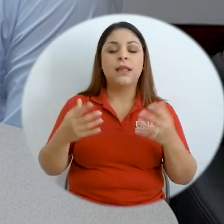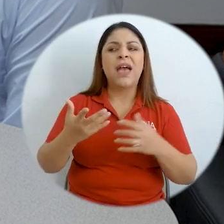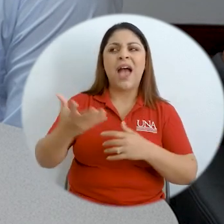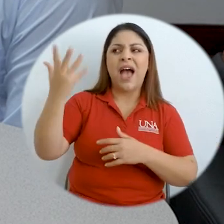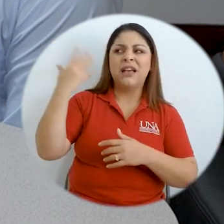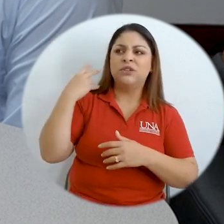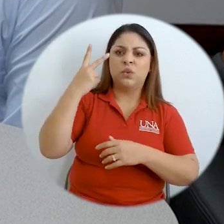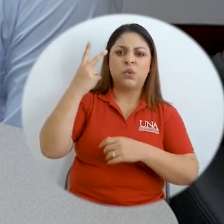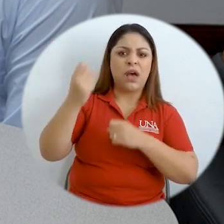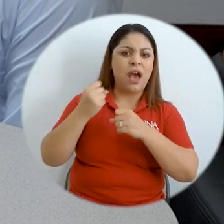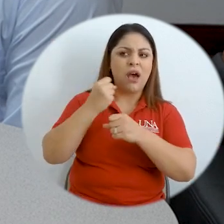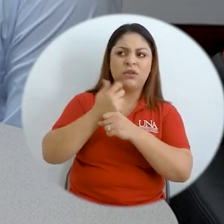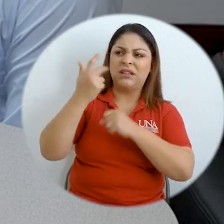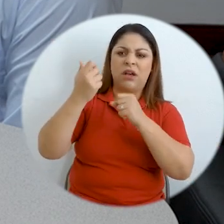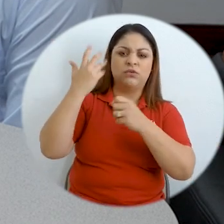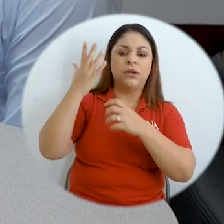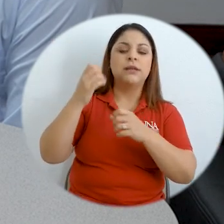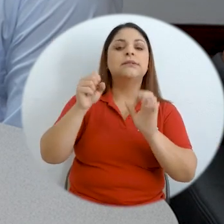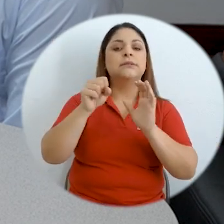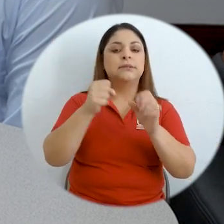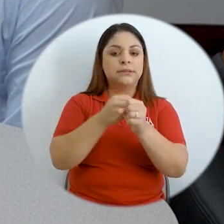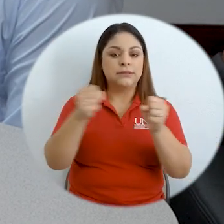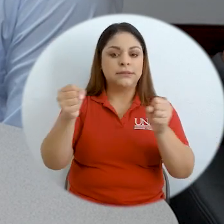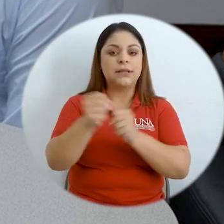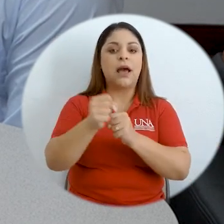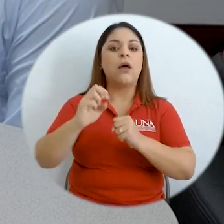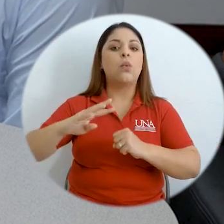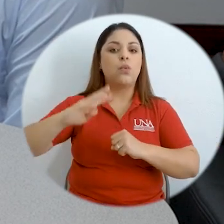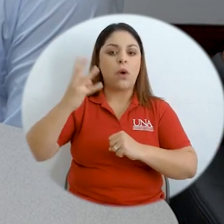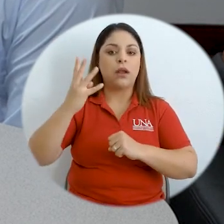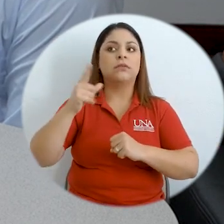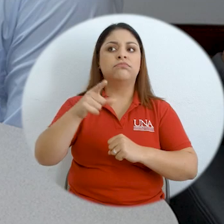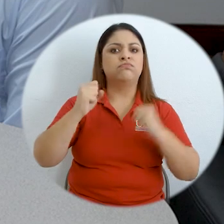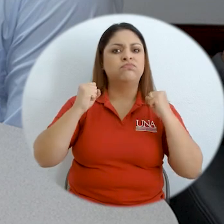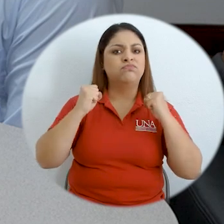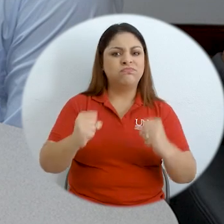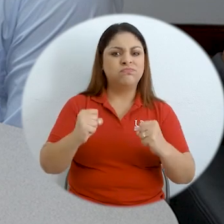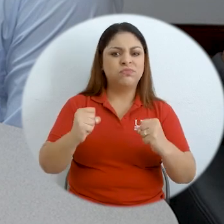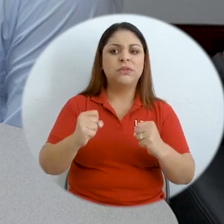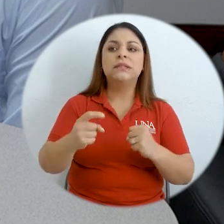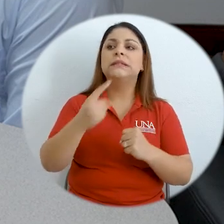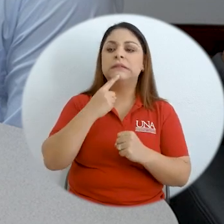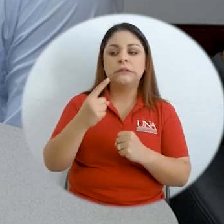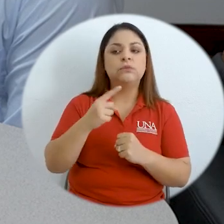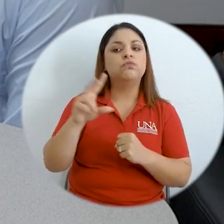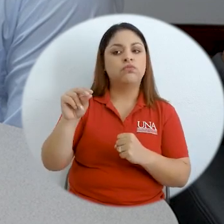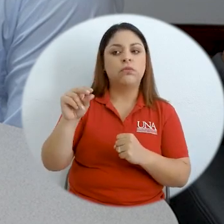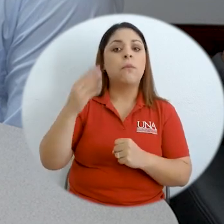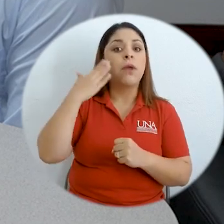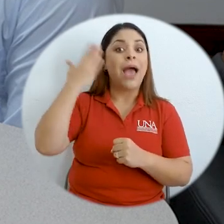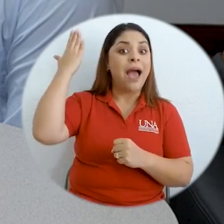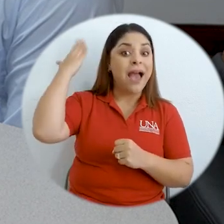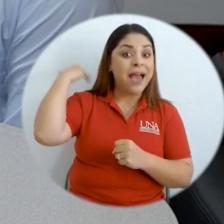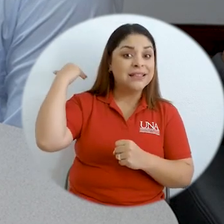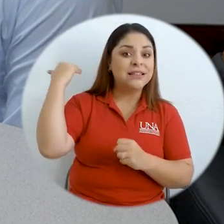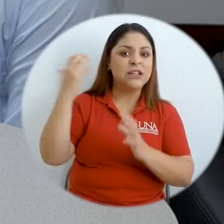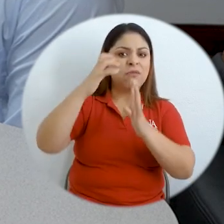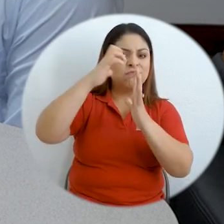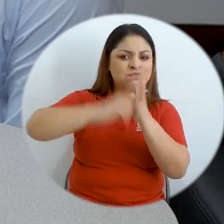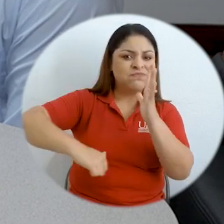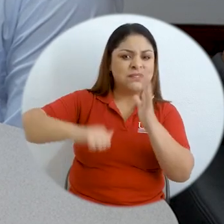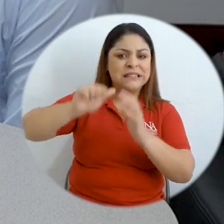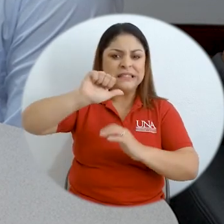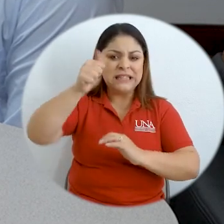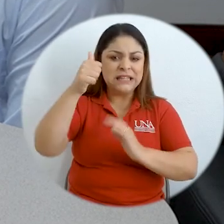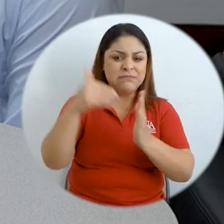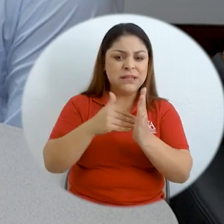años, la Sala Cuarta fue contundente ante la Asamblea Legislativa cuando se nos recortó de manera arbitraria 10,000 millones de colones